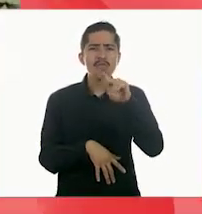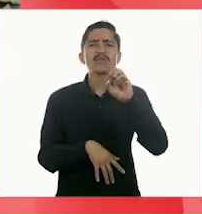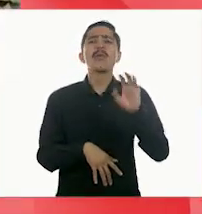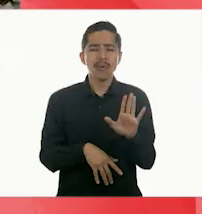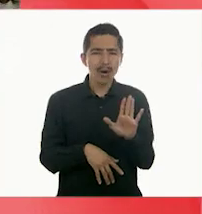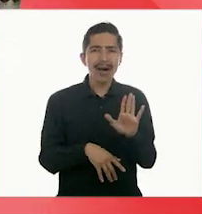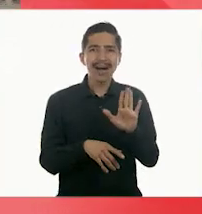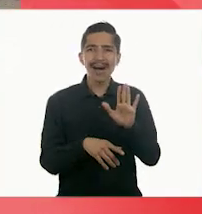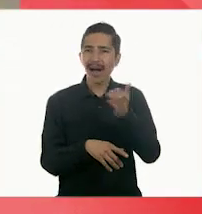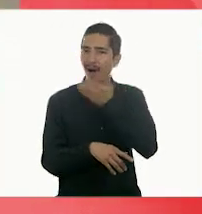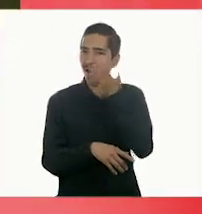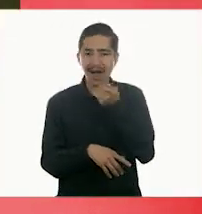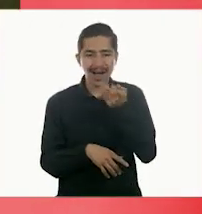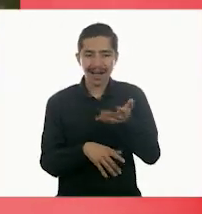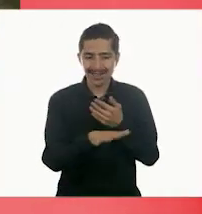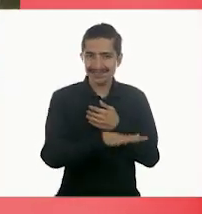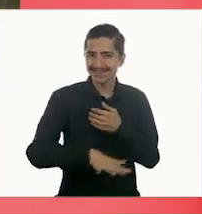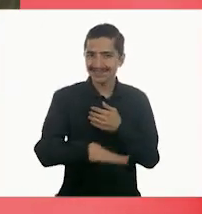de esta zona.